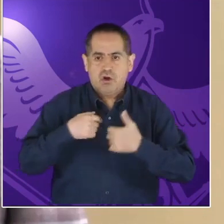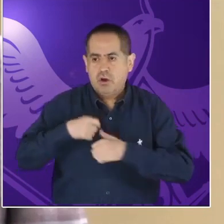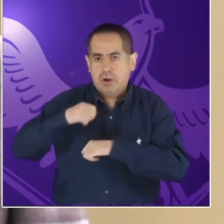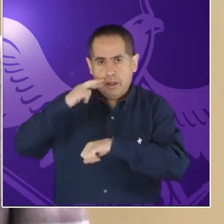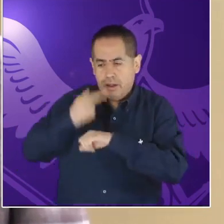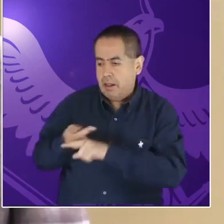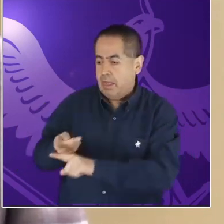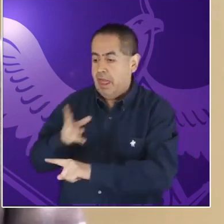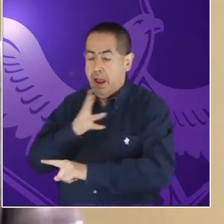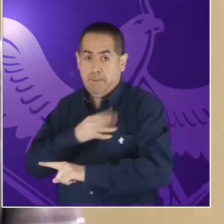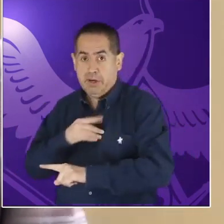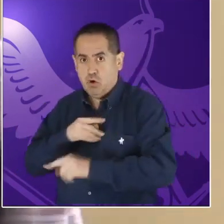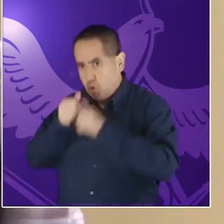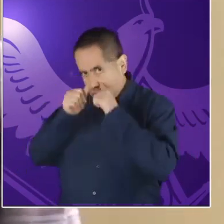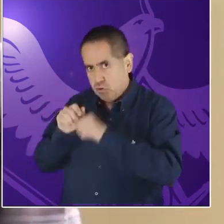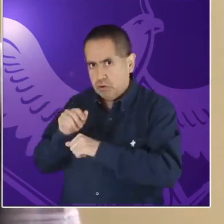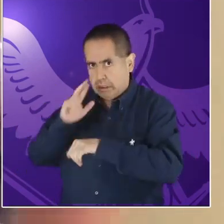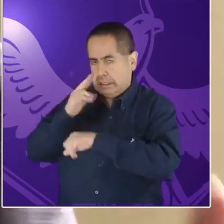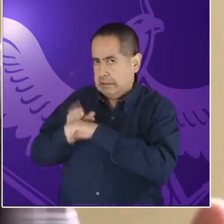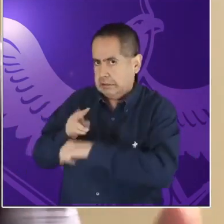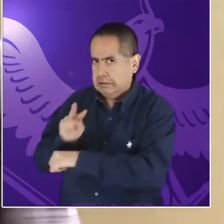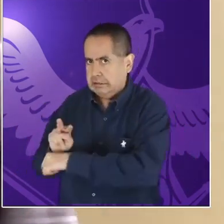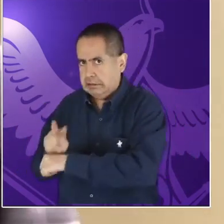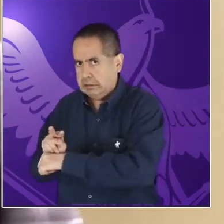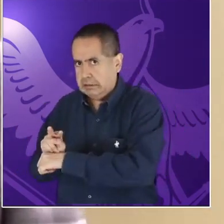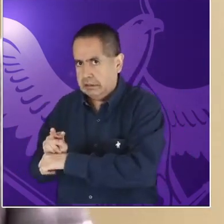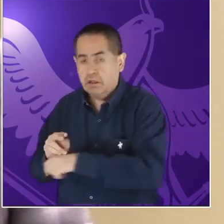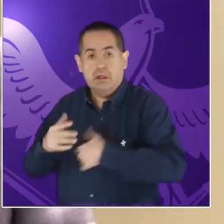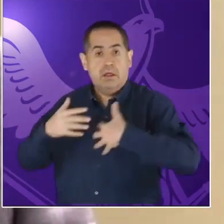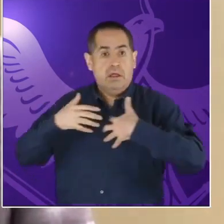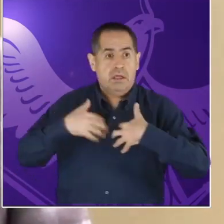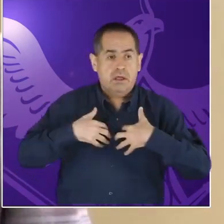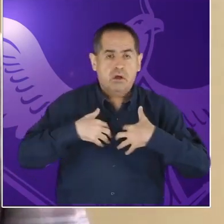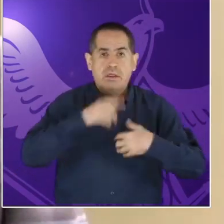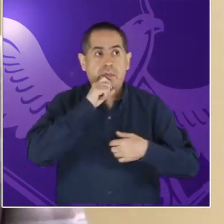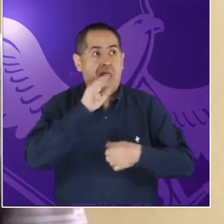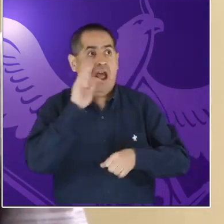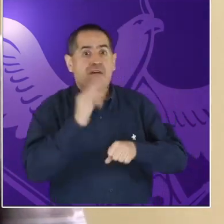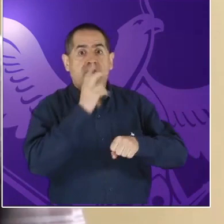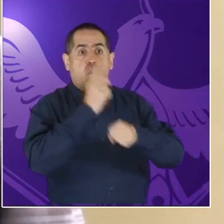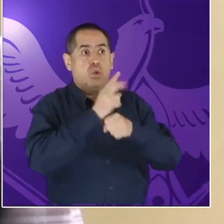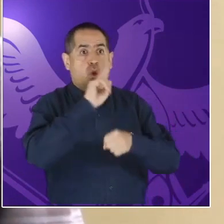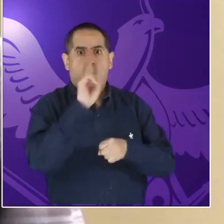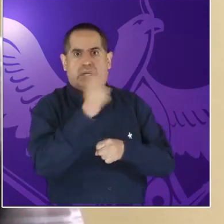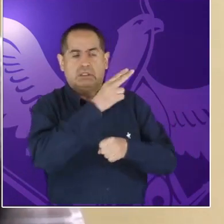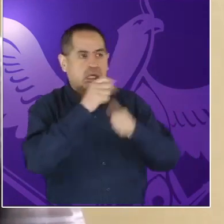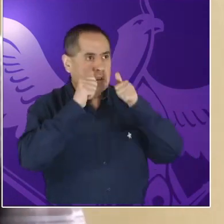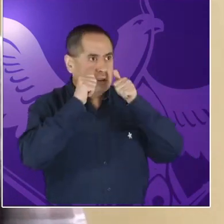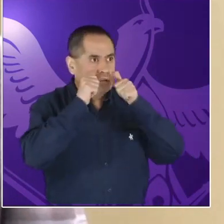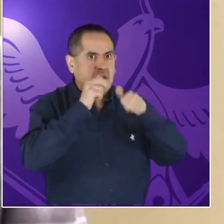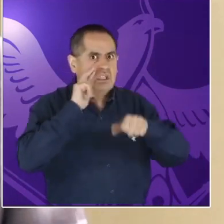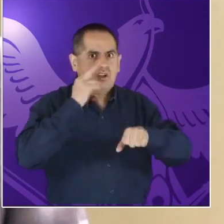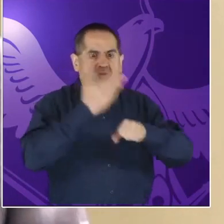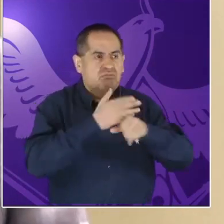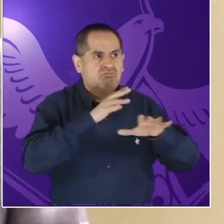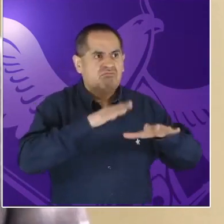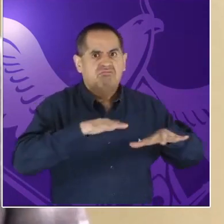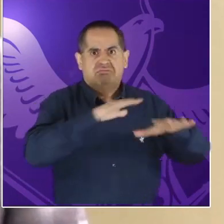solamente tengo a mi cargo a mi hijo, sino tengo a mi cargo una facultad de Derecho de una